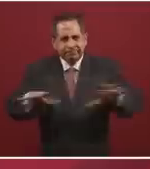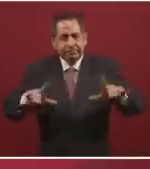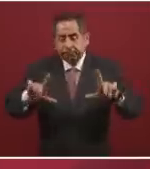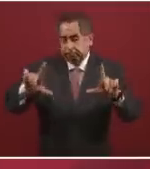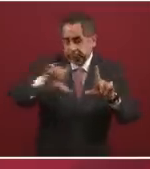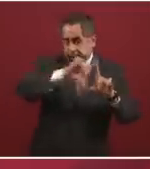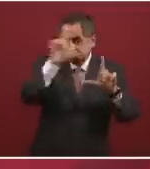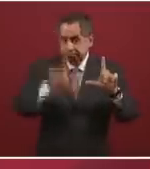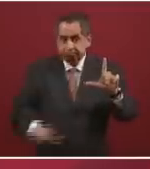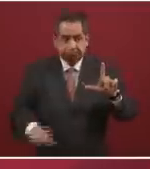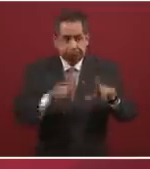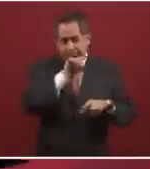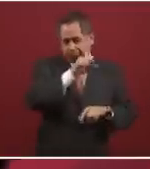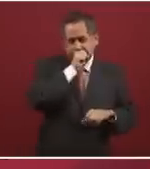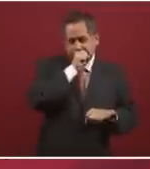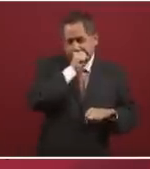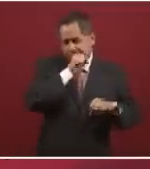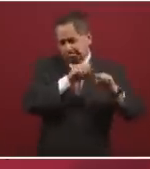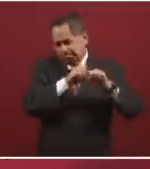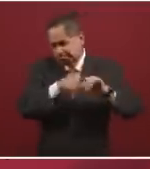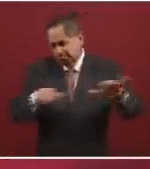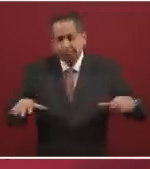nacional. Y